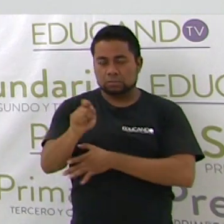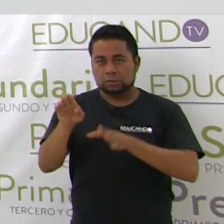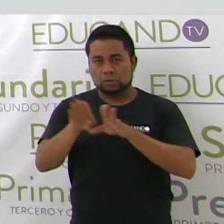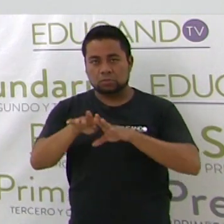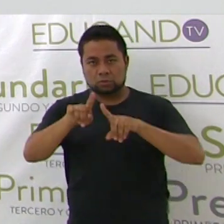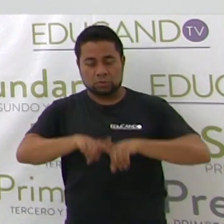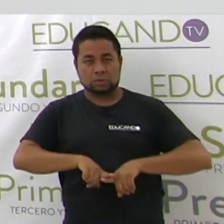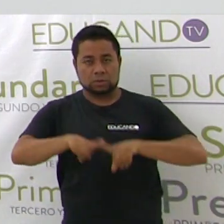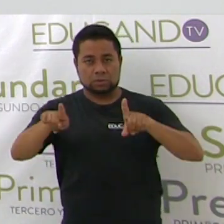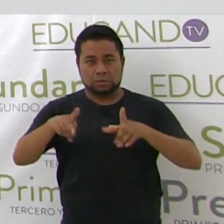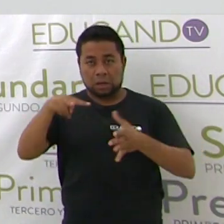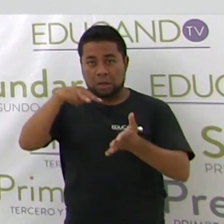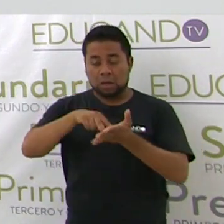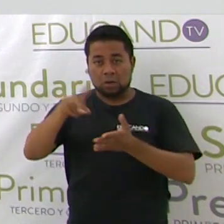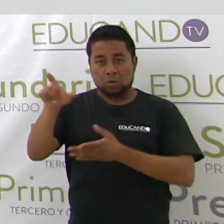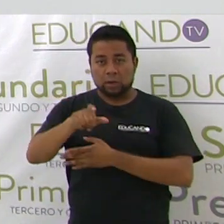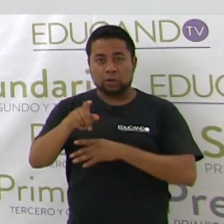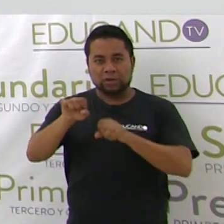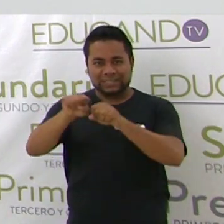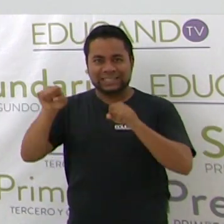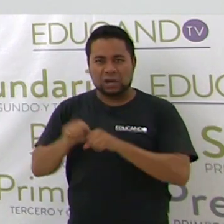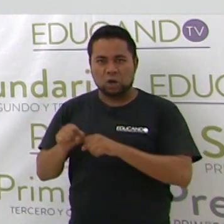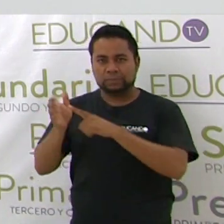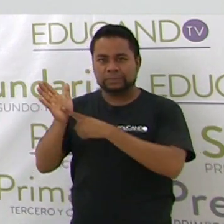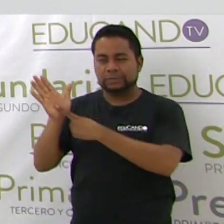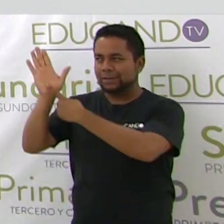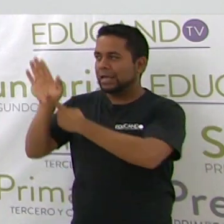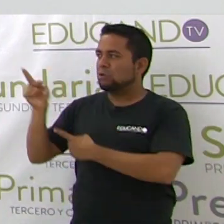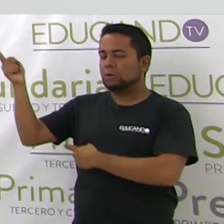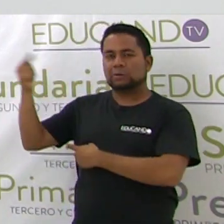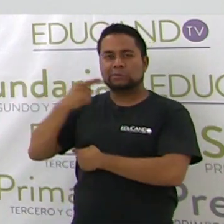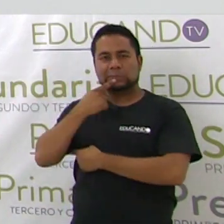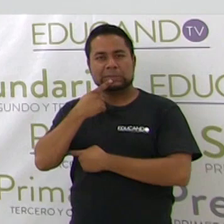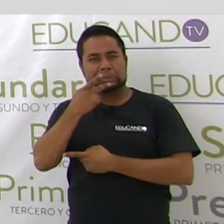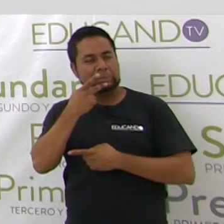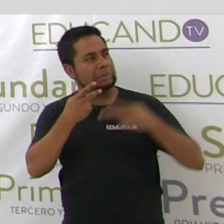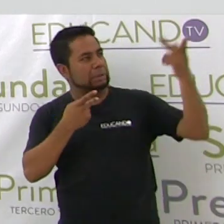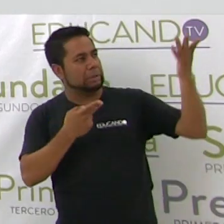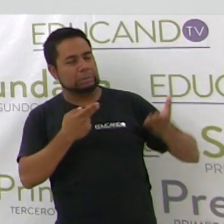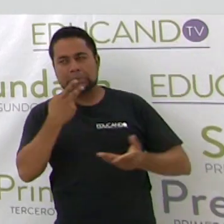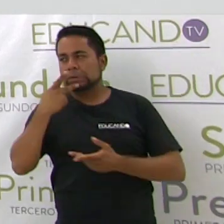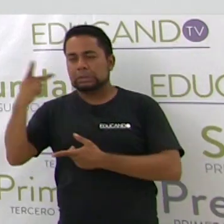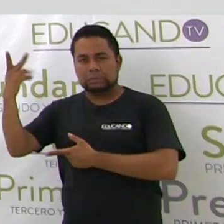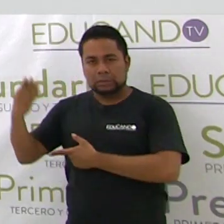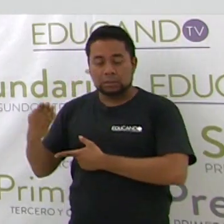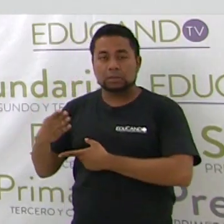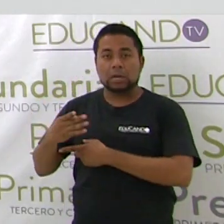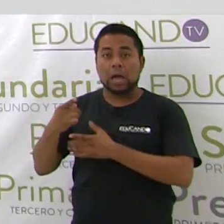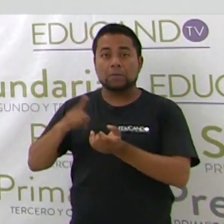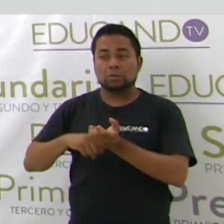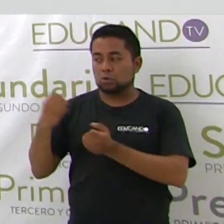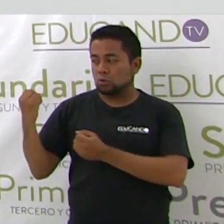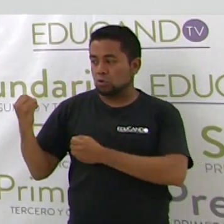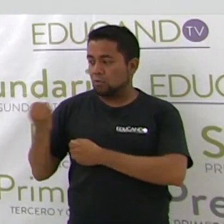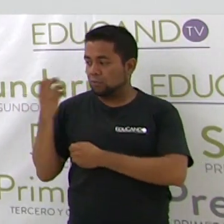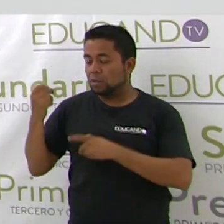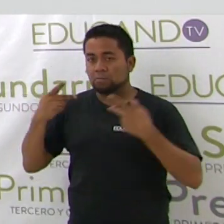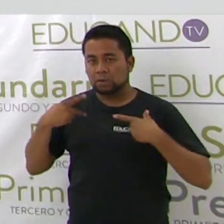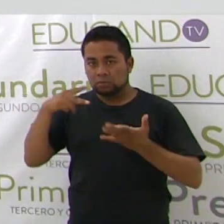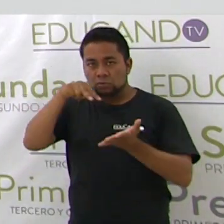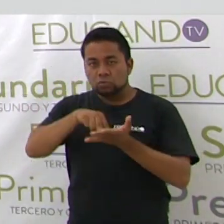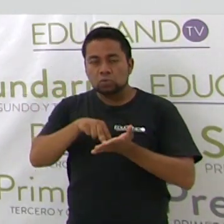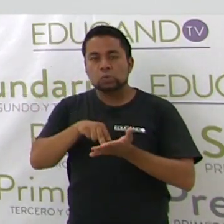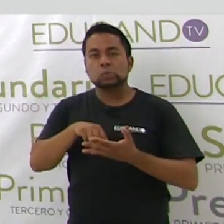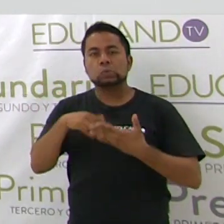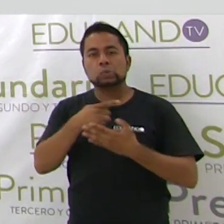la exposición que hacemos en los salones de clases, en la conferencia la persona que presenta el tema tiene